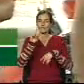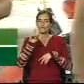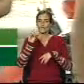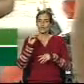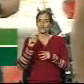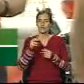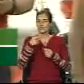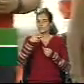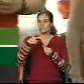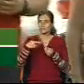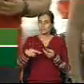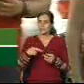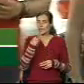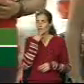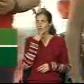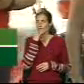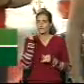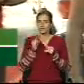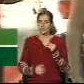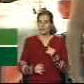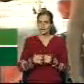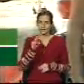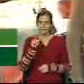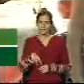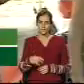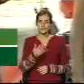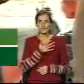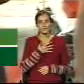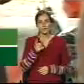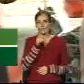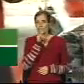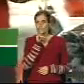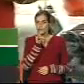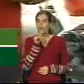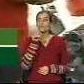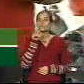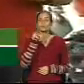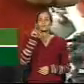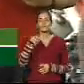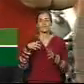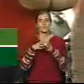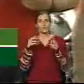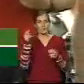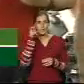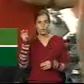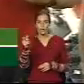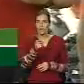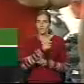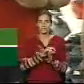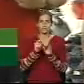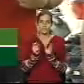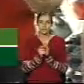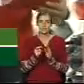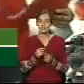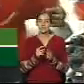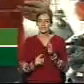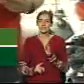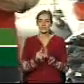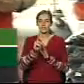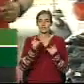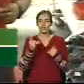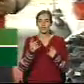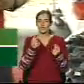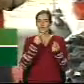920 instrumentos. Al final, comandante, queremos informarle a usted y al pueblo en general que se vienen desarrollando